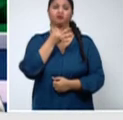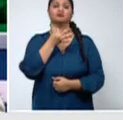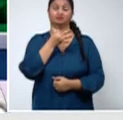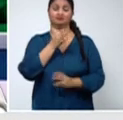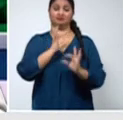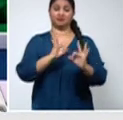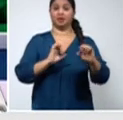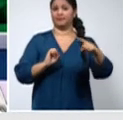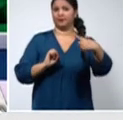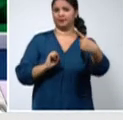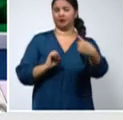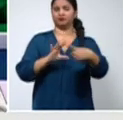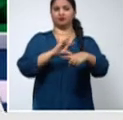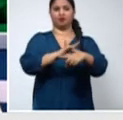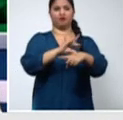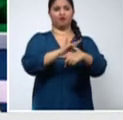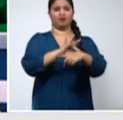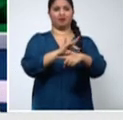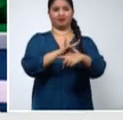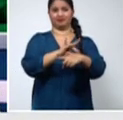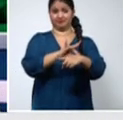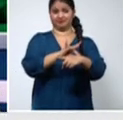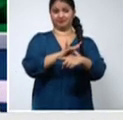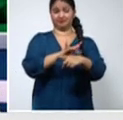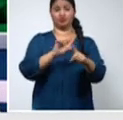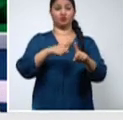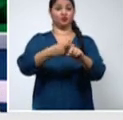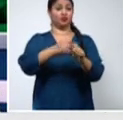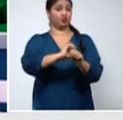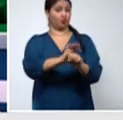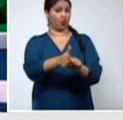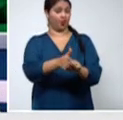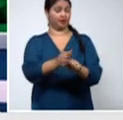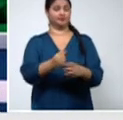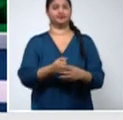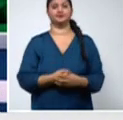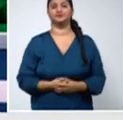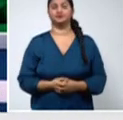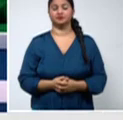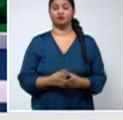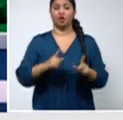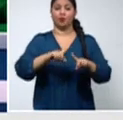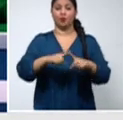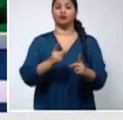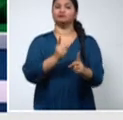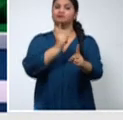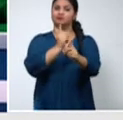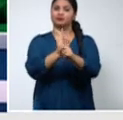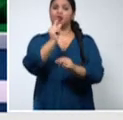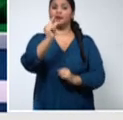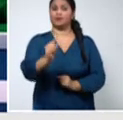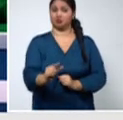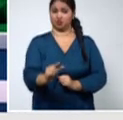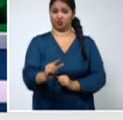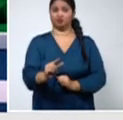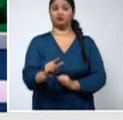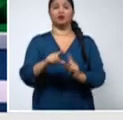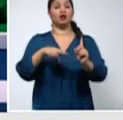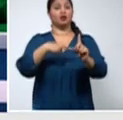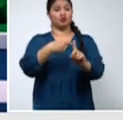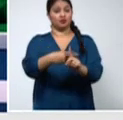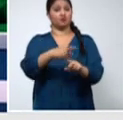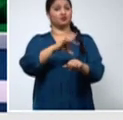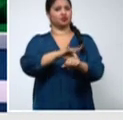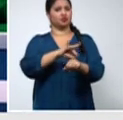enfermedad, porque ya has estado previo en contacto con una persona con una enfermedad que es elevadamente